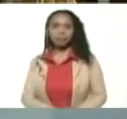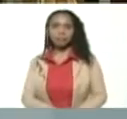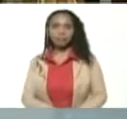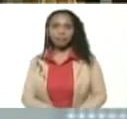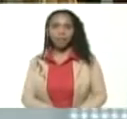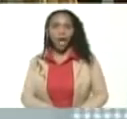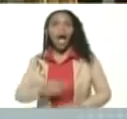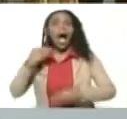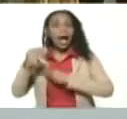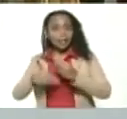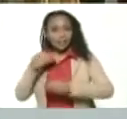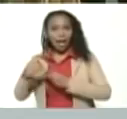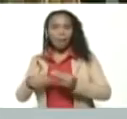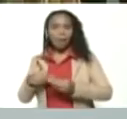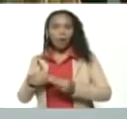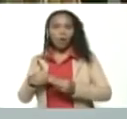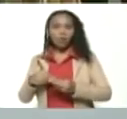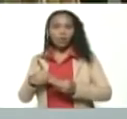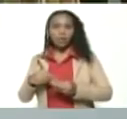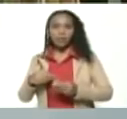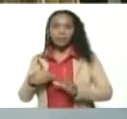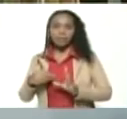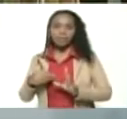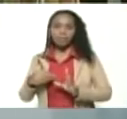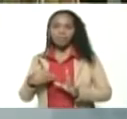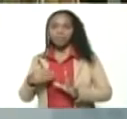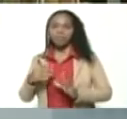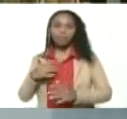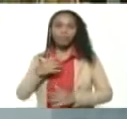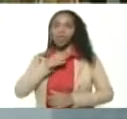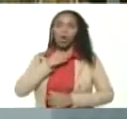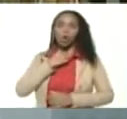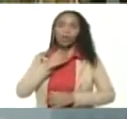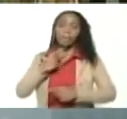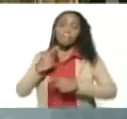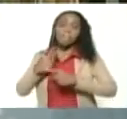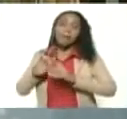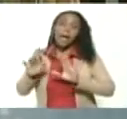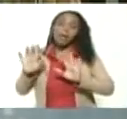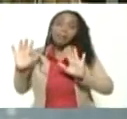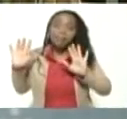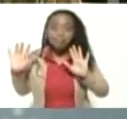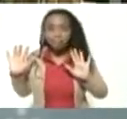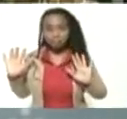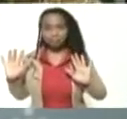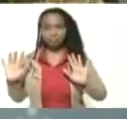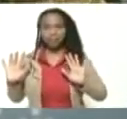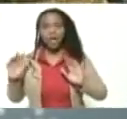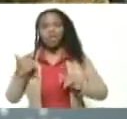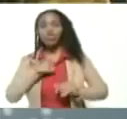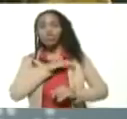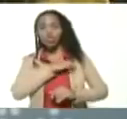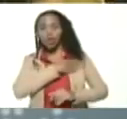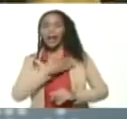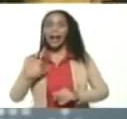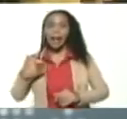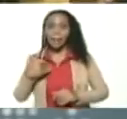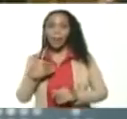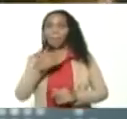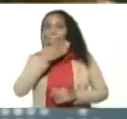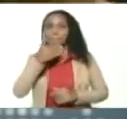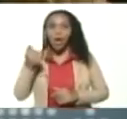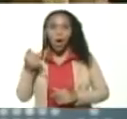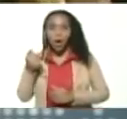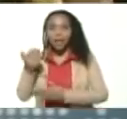Lo hacemos en contra de nuestra voluntad, inclusive, porque nosotros queremos tener las mejores relaciones con toda